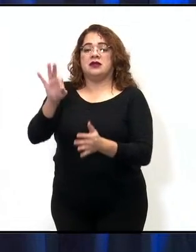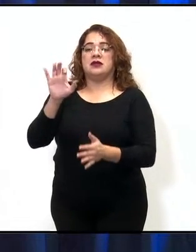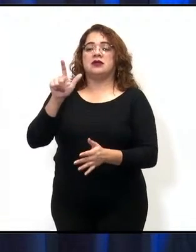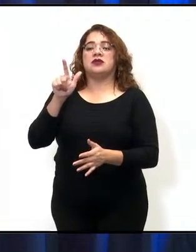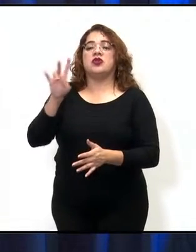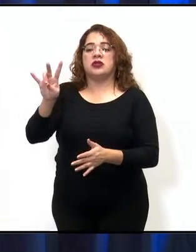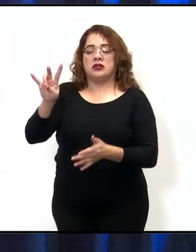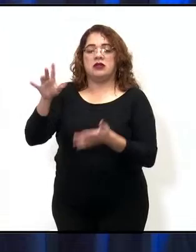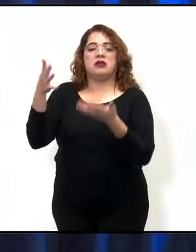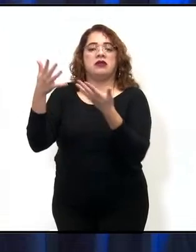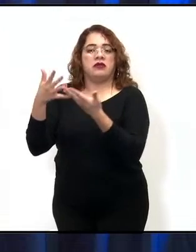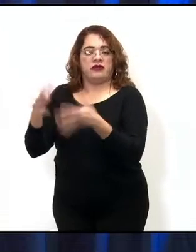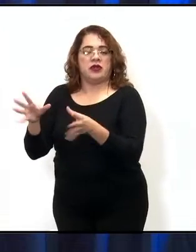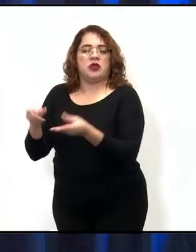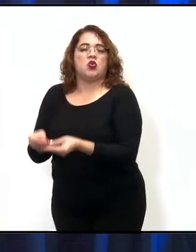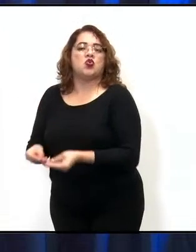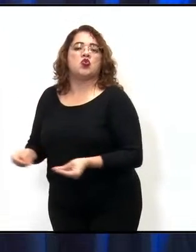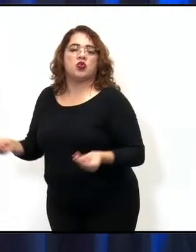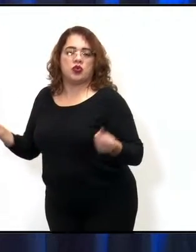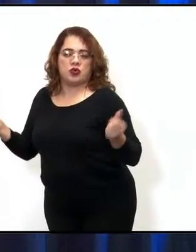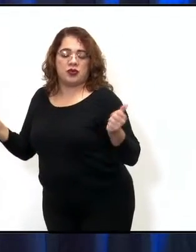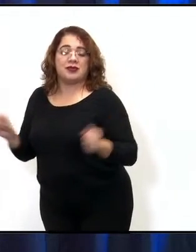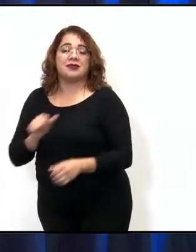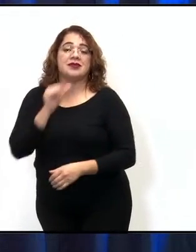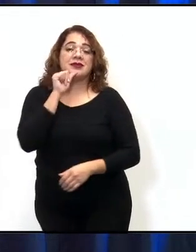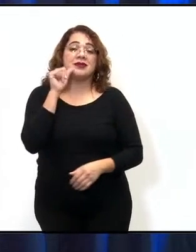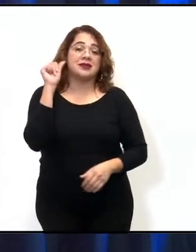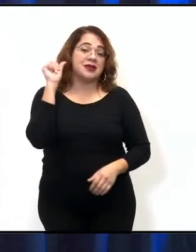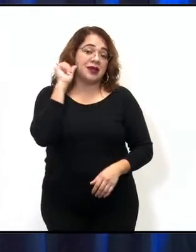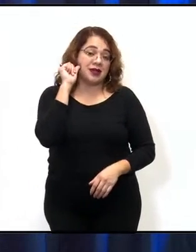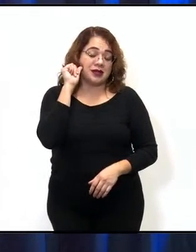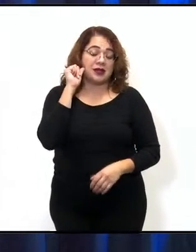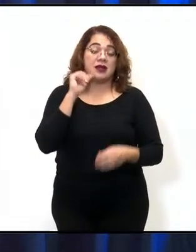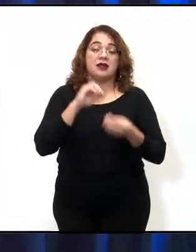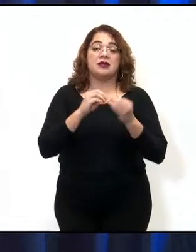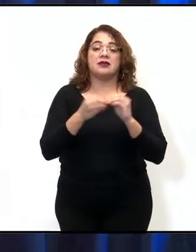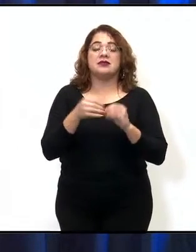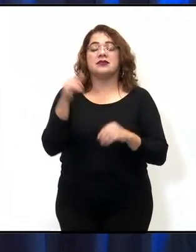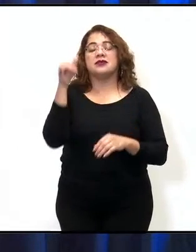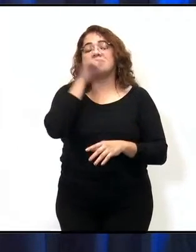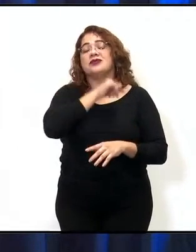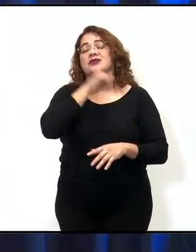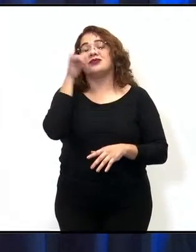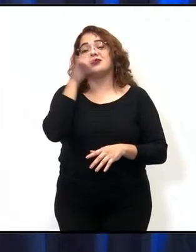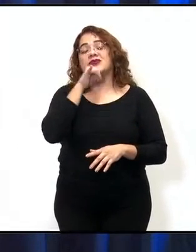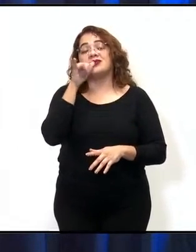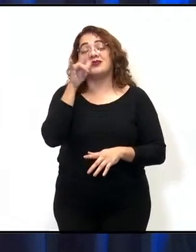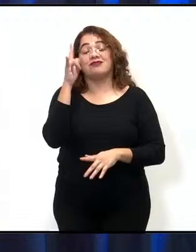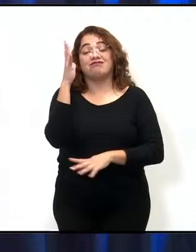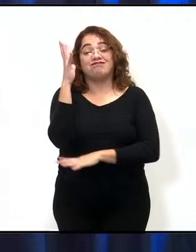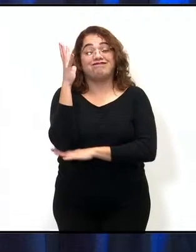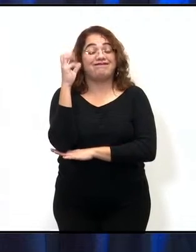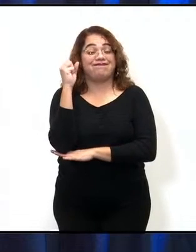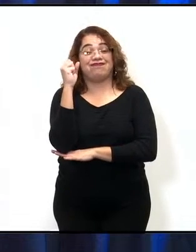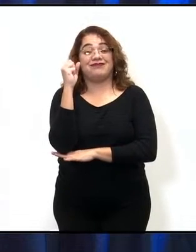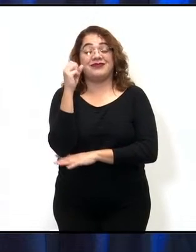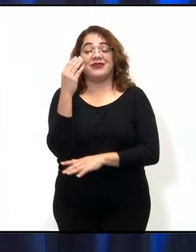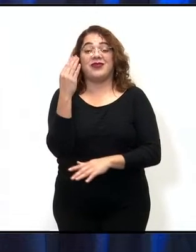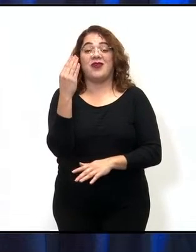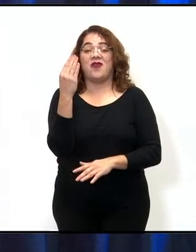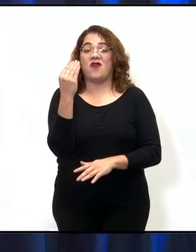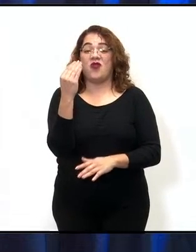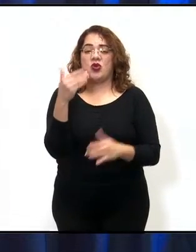19,927 personas se han recuperado y ayer alcanzamos un número alarmante informando de